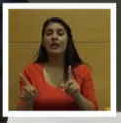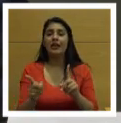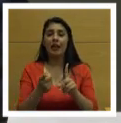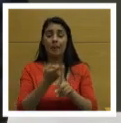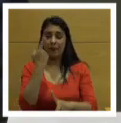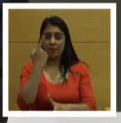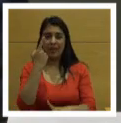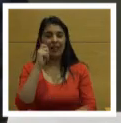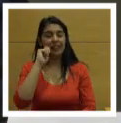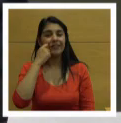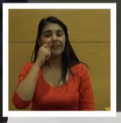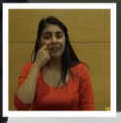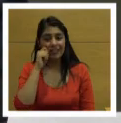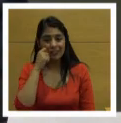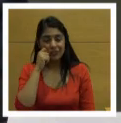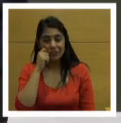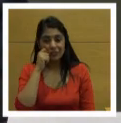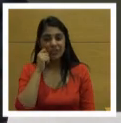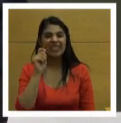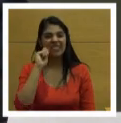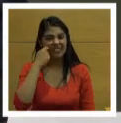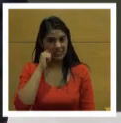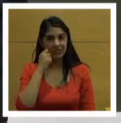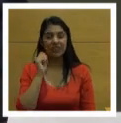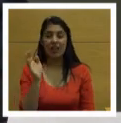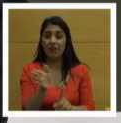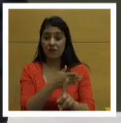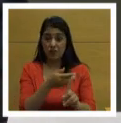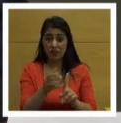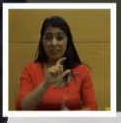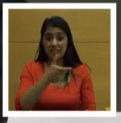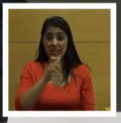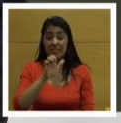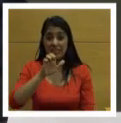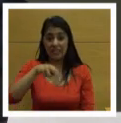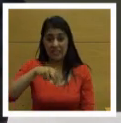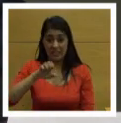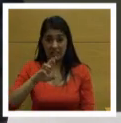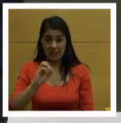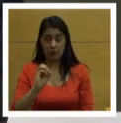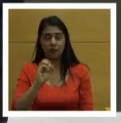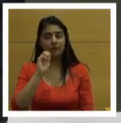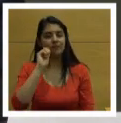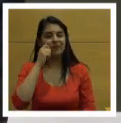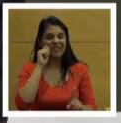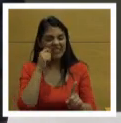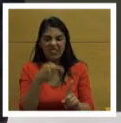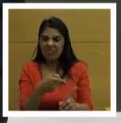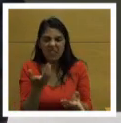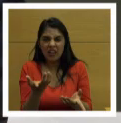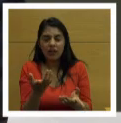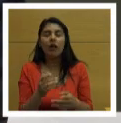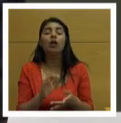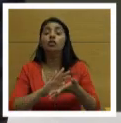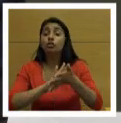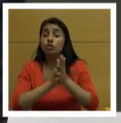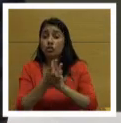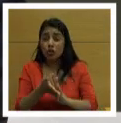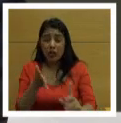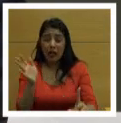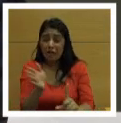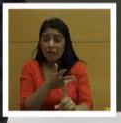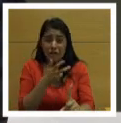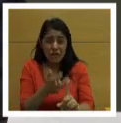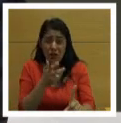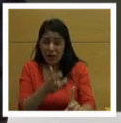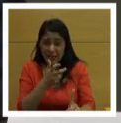definición oficial del término violencia de género, señalándose que concierne a todo acto de violencia que resulte o pueda